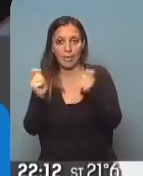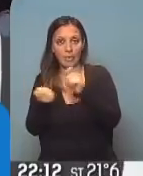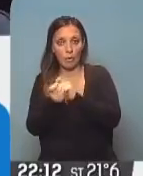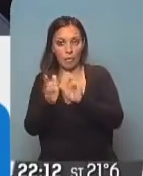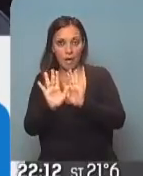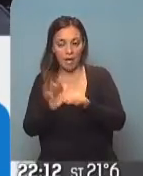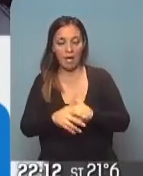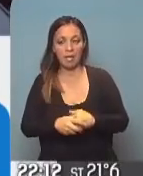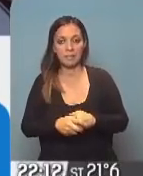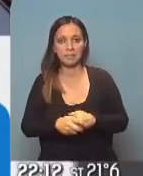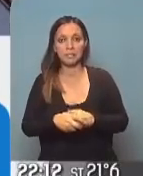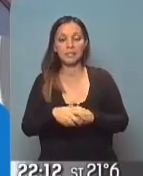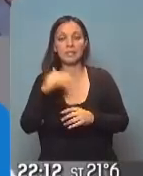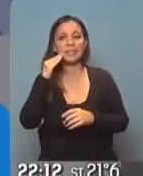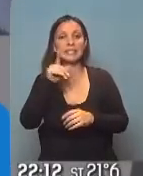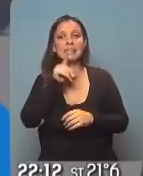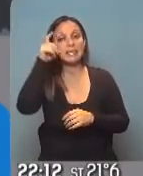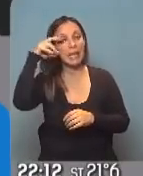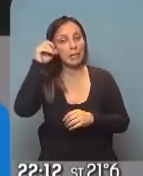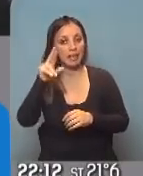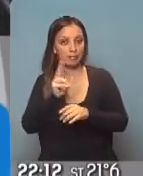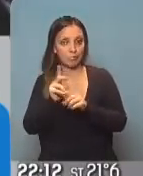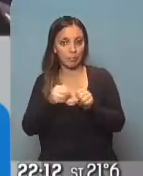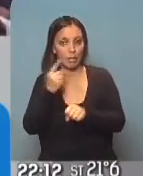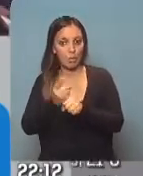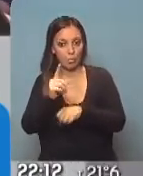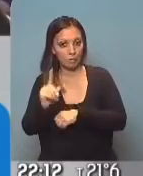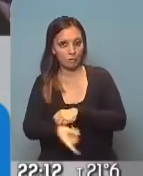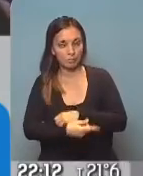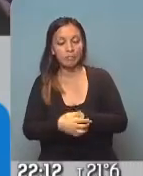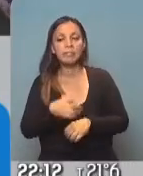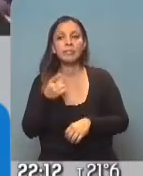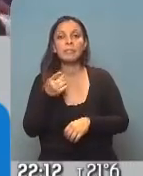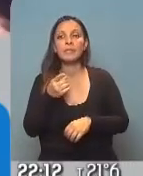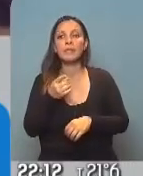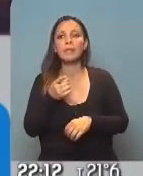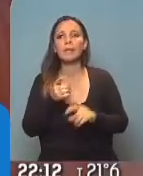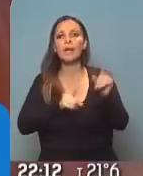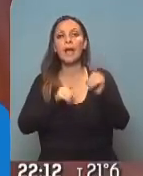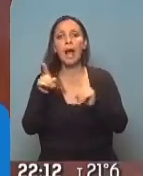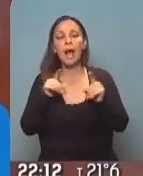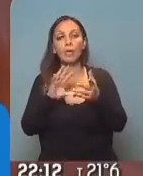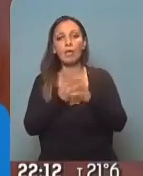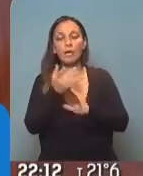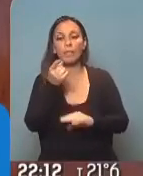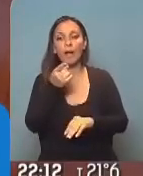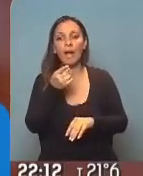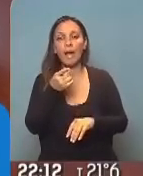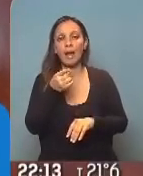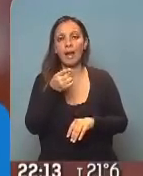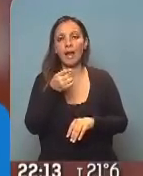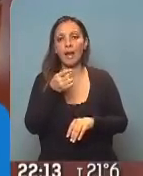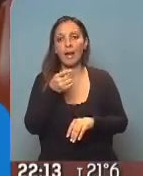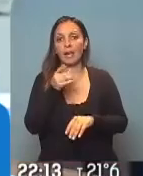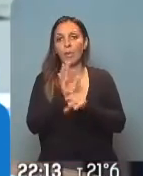extensión Michel Temer, que en este aspecto podríamos decir, por llamarlo de alguna forma, fue el que hizo el trabajo sucio para la llegada